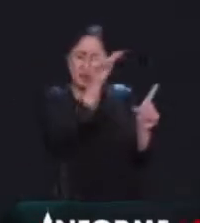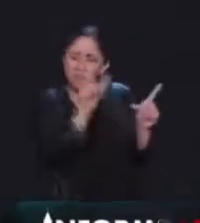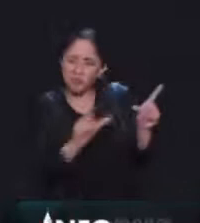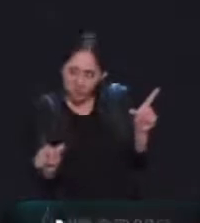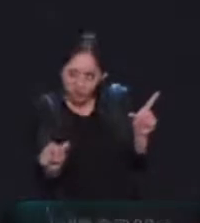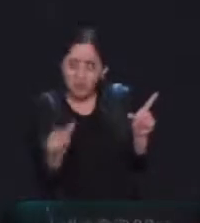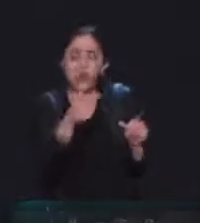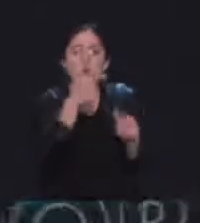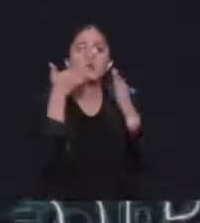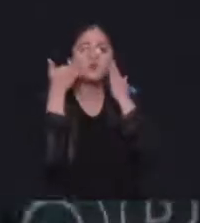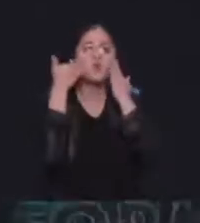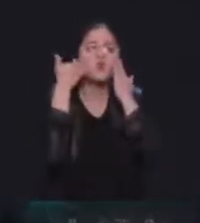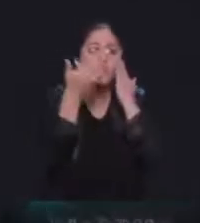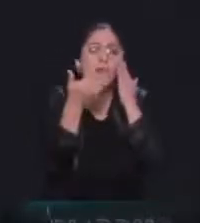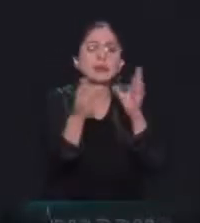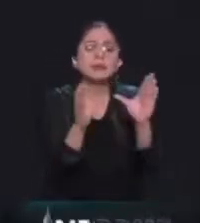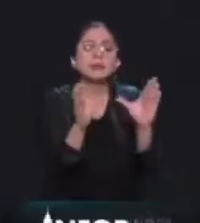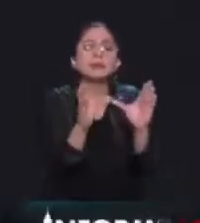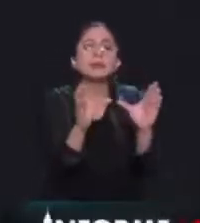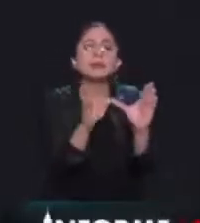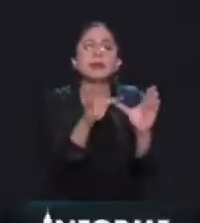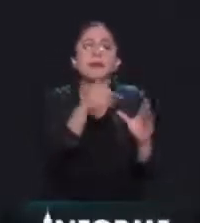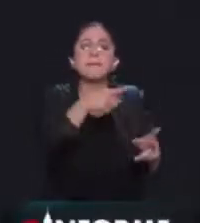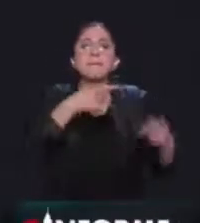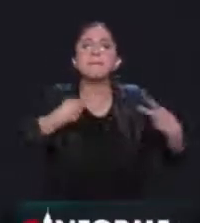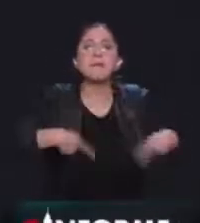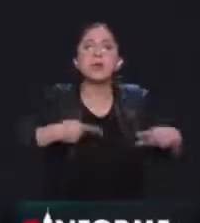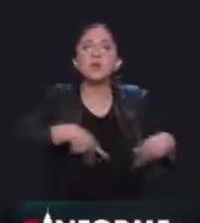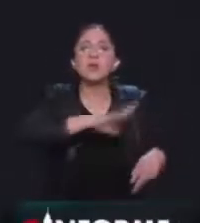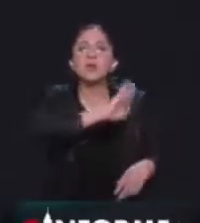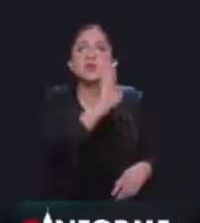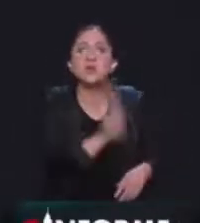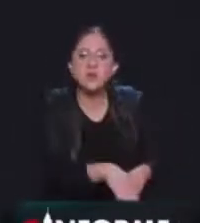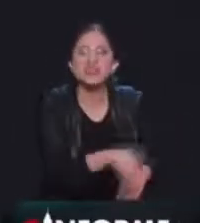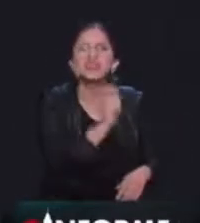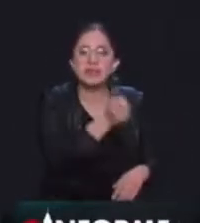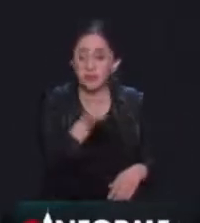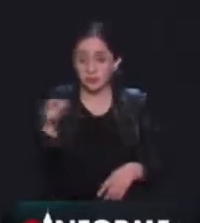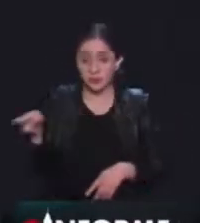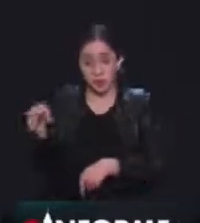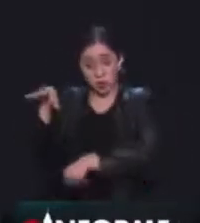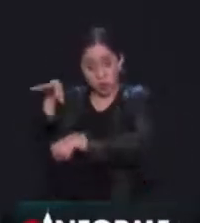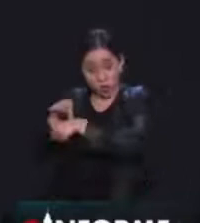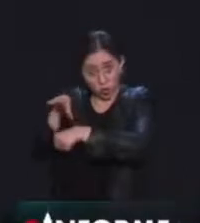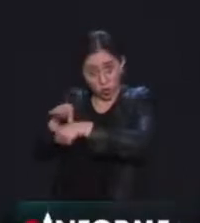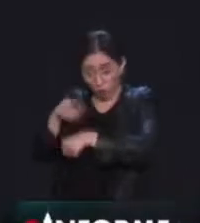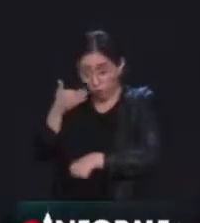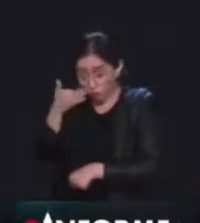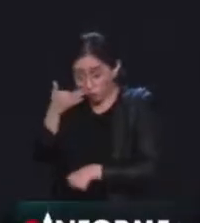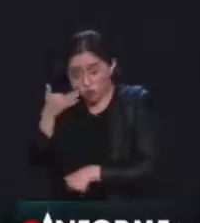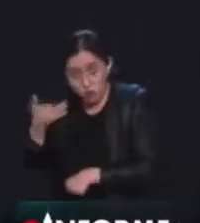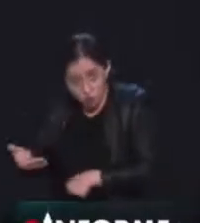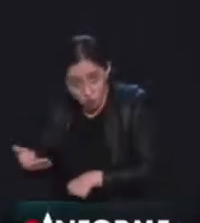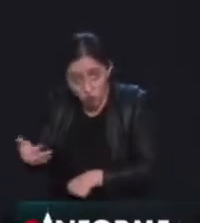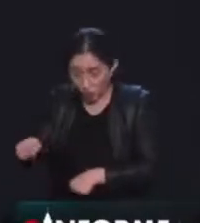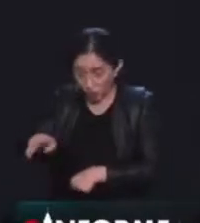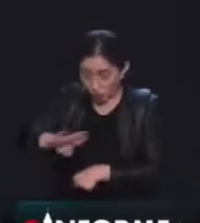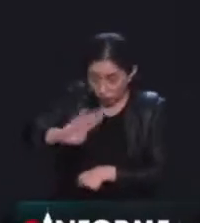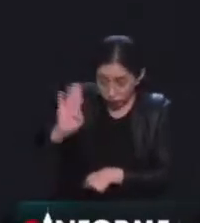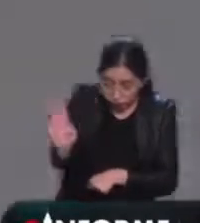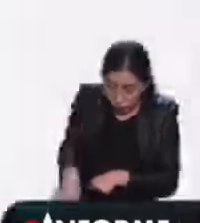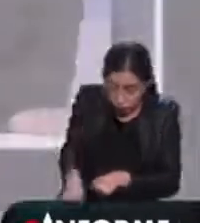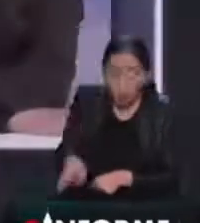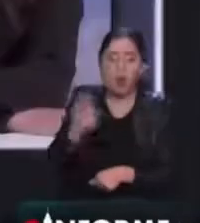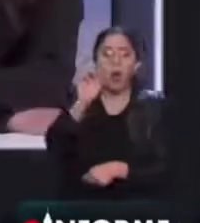los certificados de defunción que emiten los médicos, tanto tradicionales como legistas, en caso de que sean